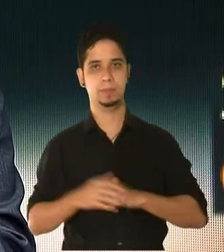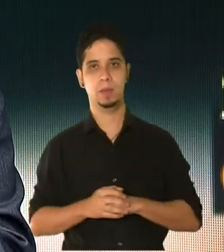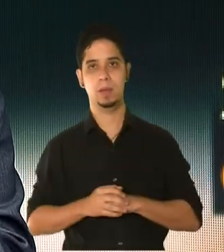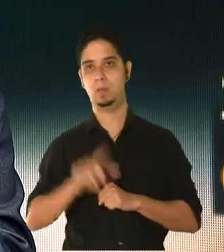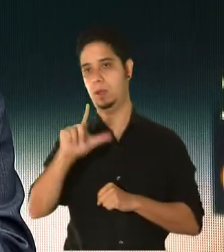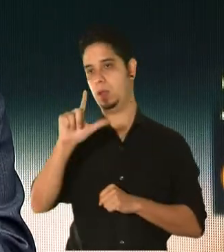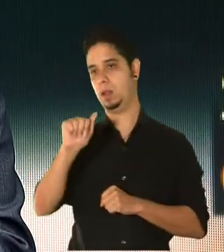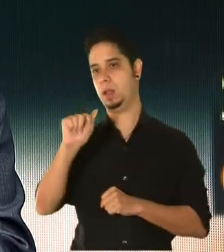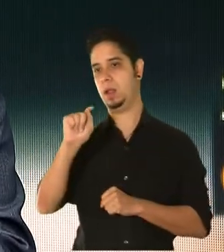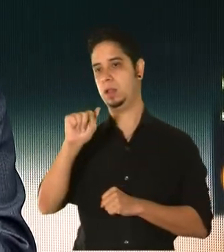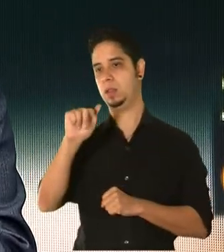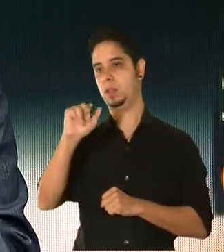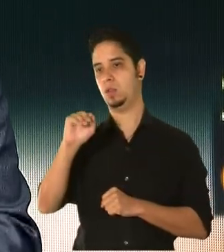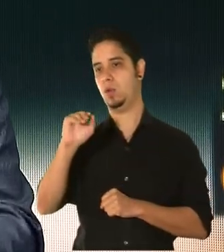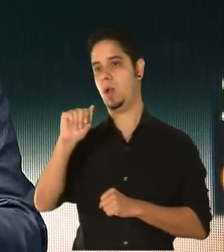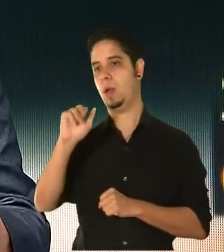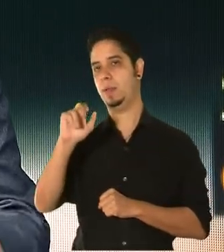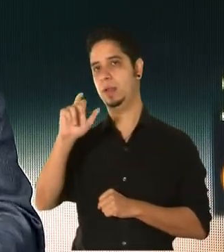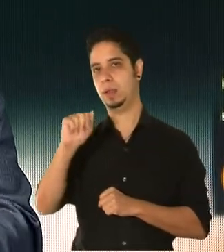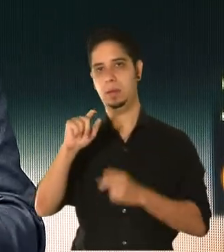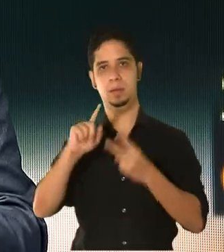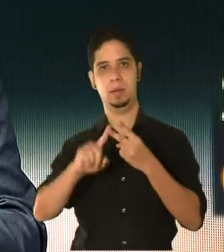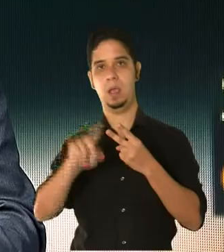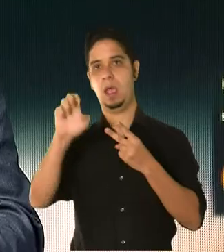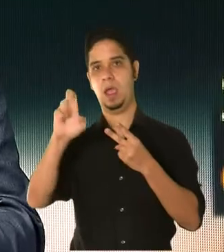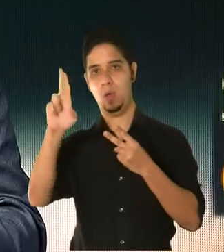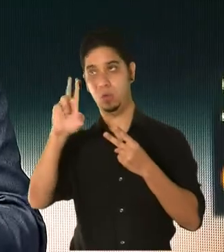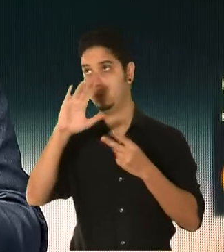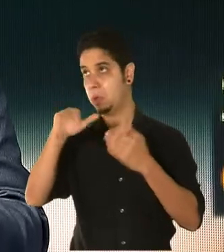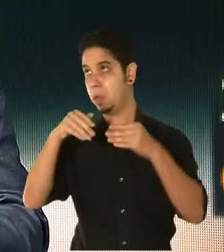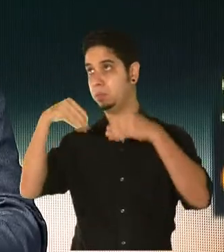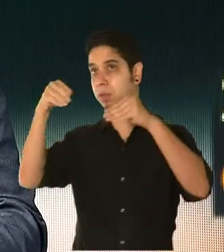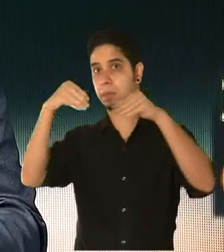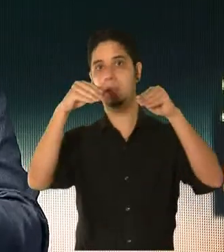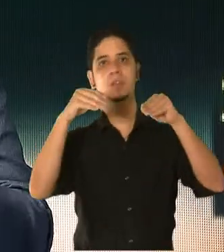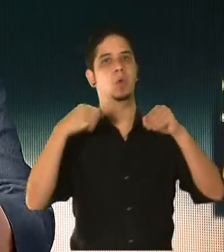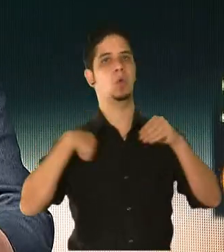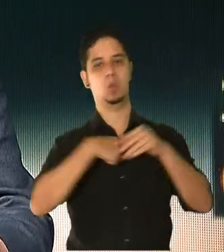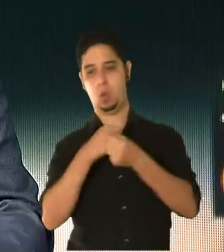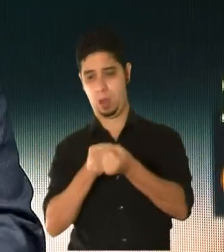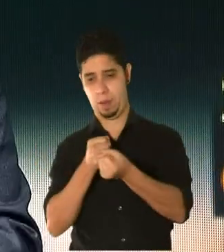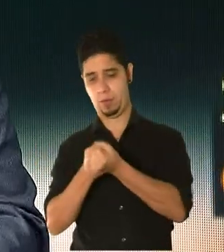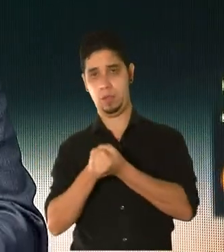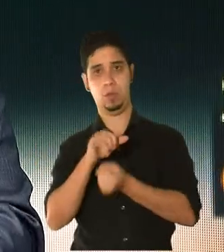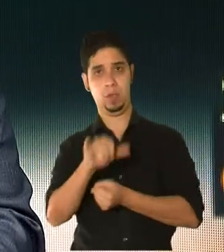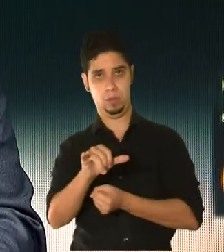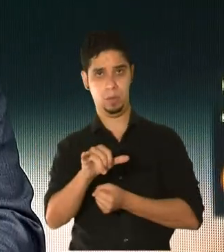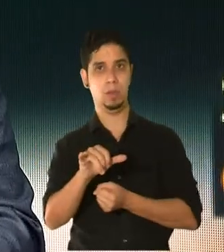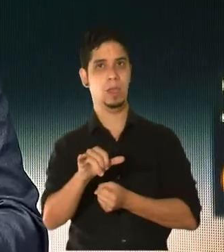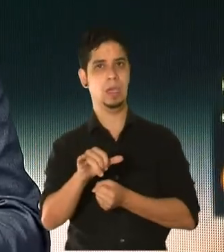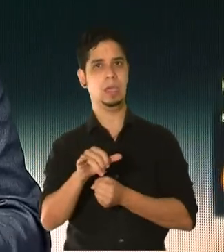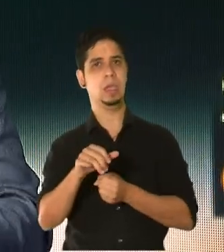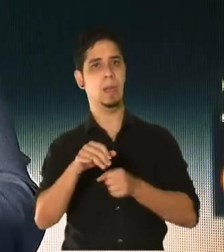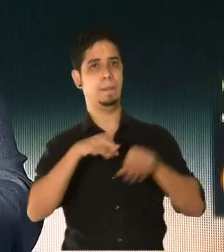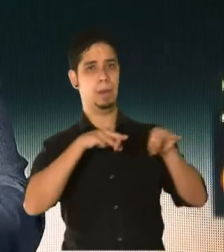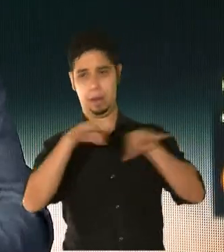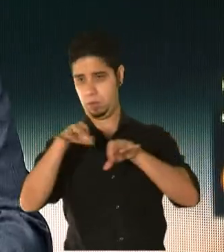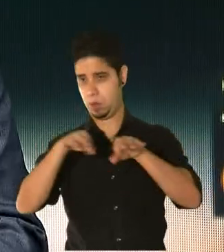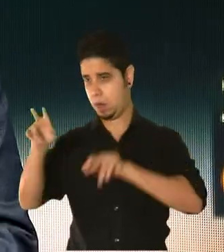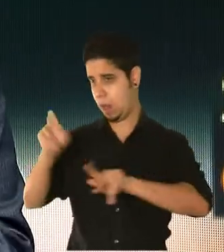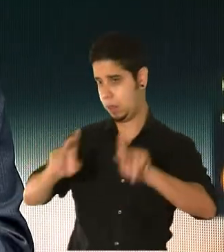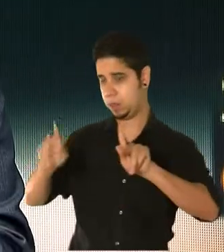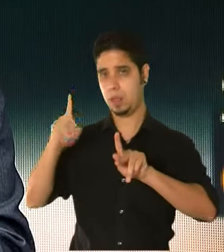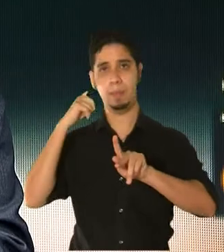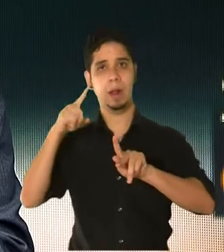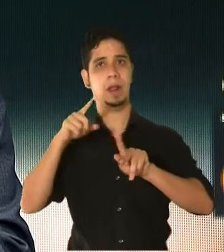y eeuu y todas estas orientaciones y todo esto lo que estamos apoyando y moviendo a los empresarios y alimentando los para que se muevan hacia